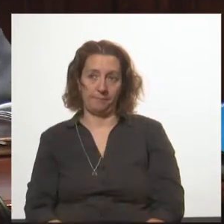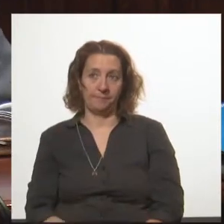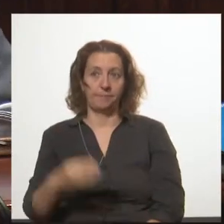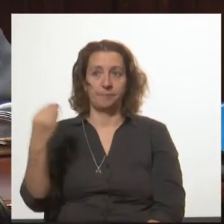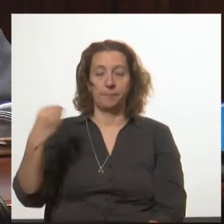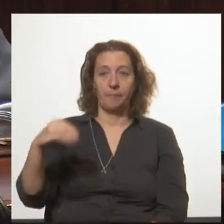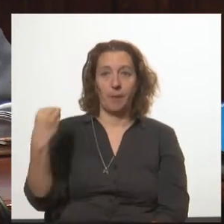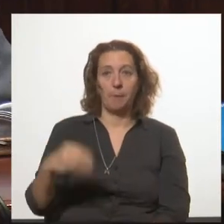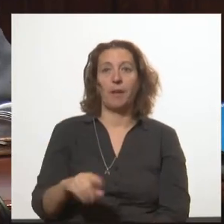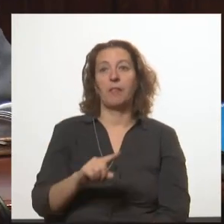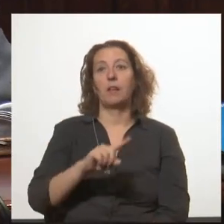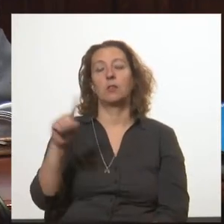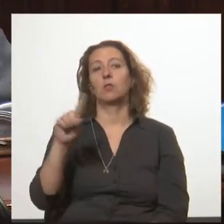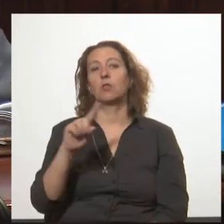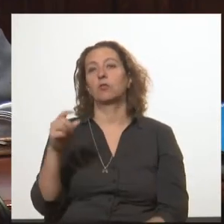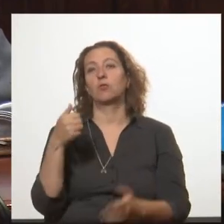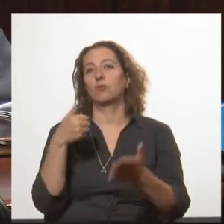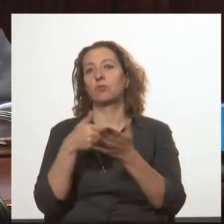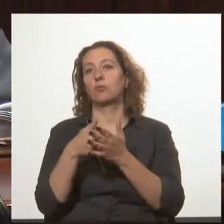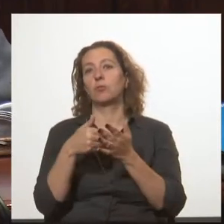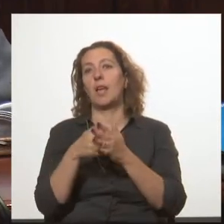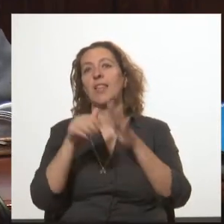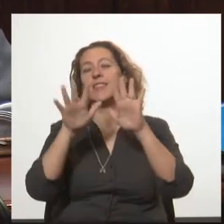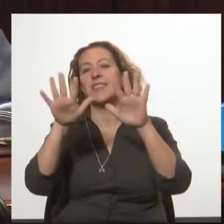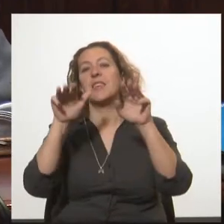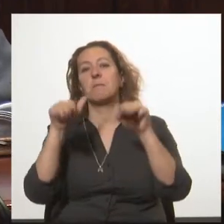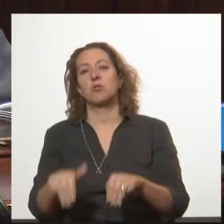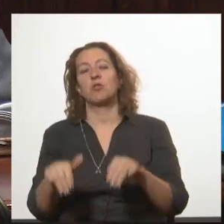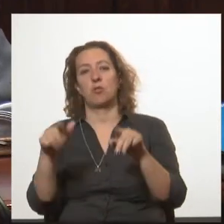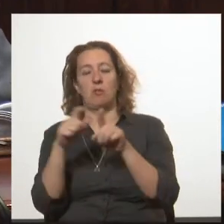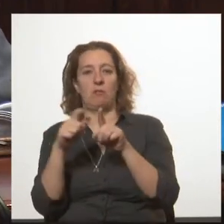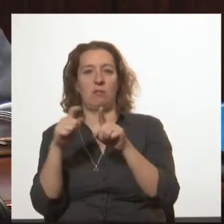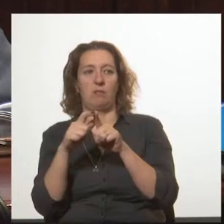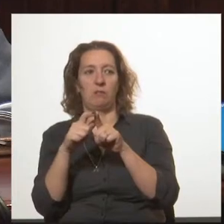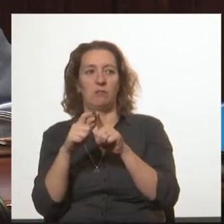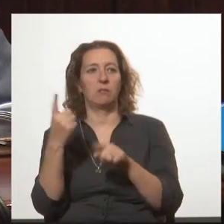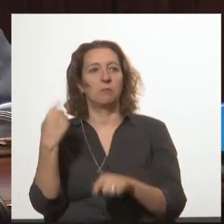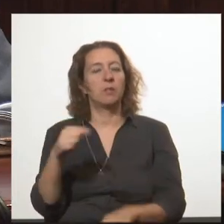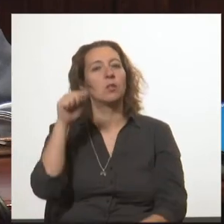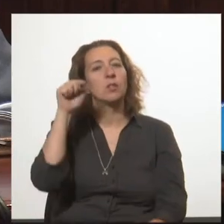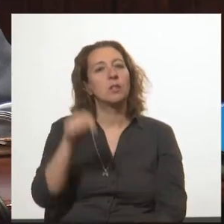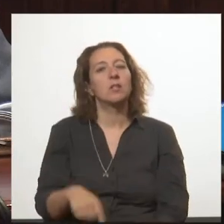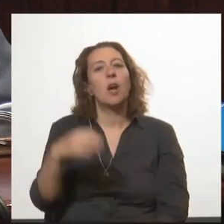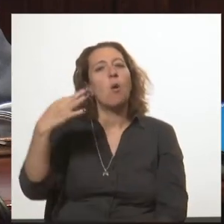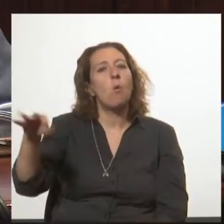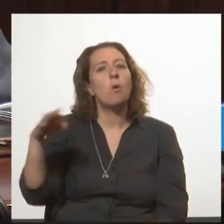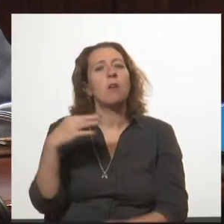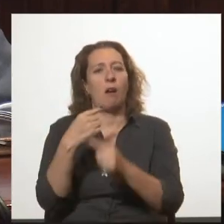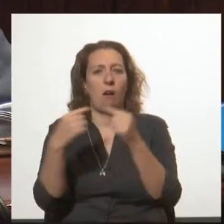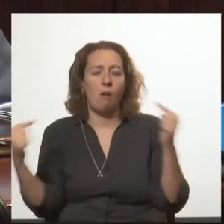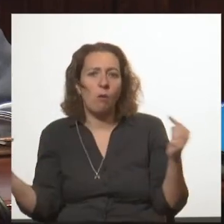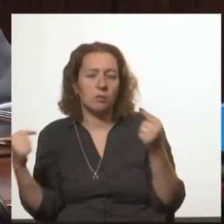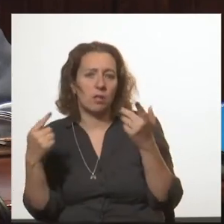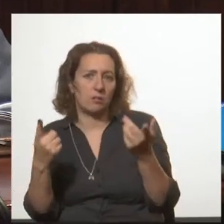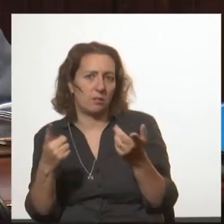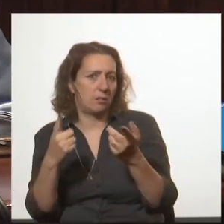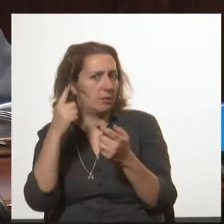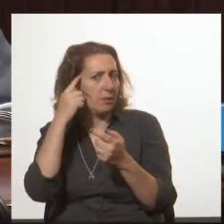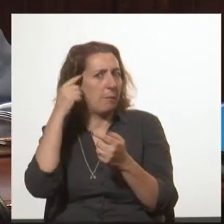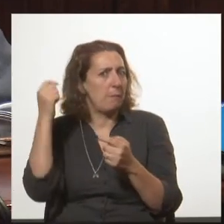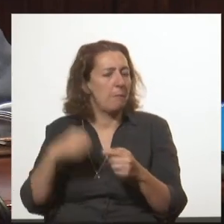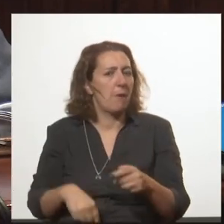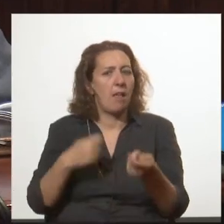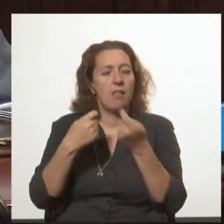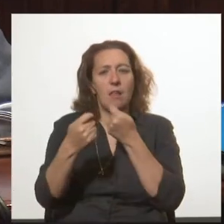son cercanas a los 100 millones de dólares de ganancia por ésta no son las únicas cosas que llama la atención de los planes de negocios